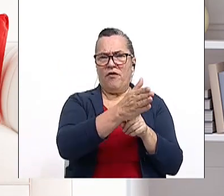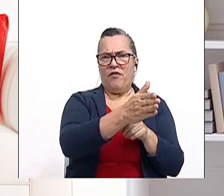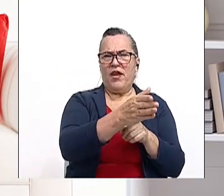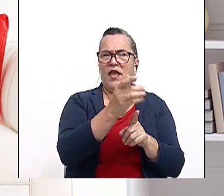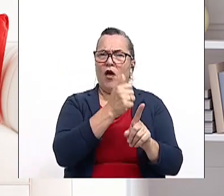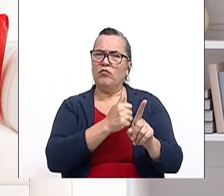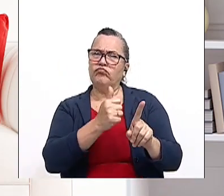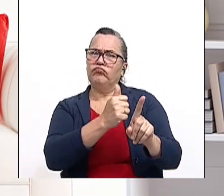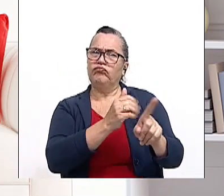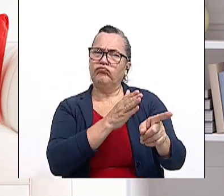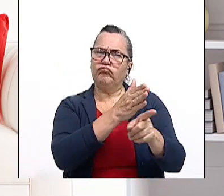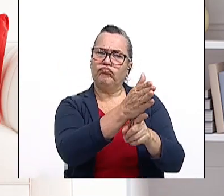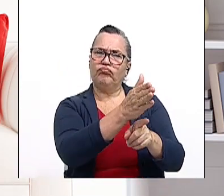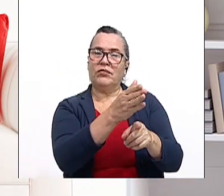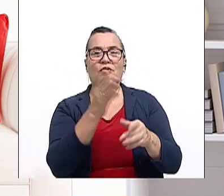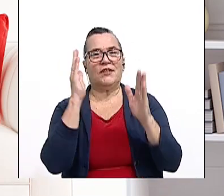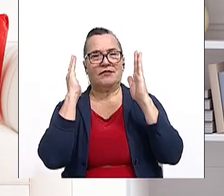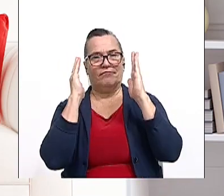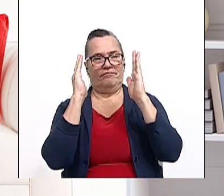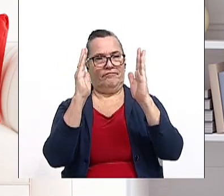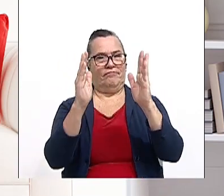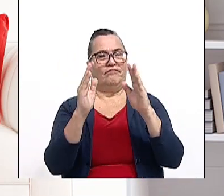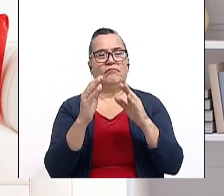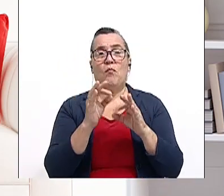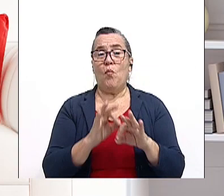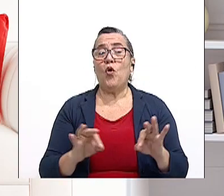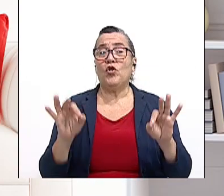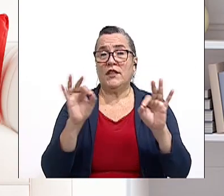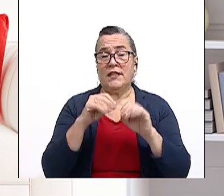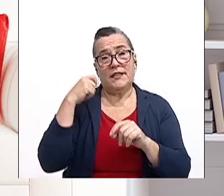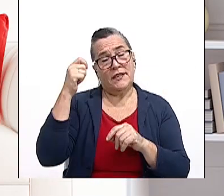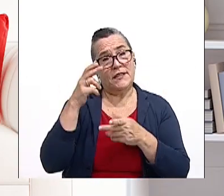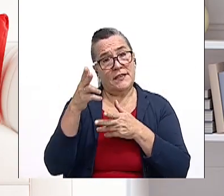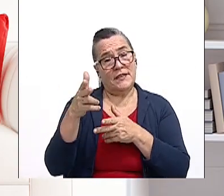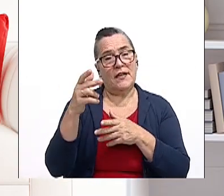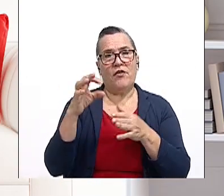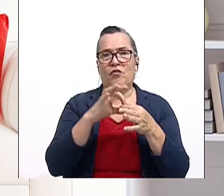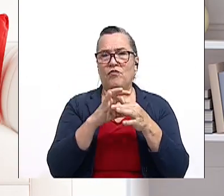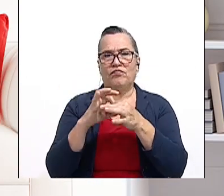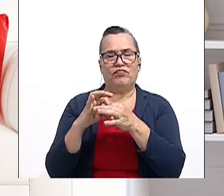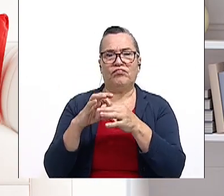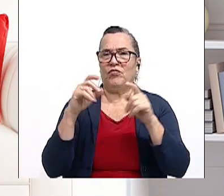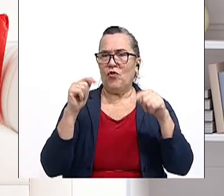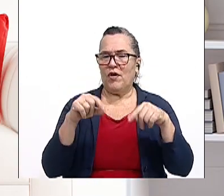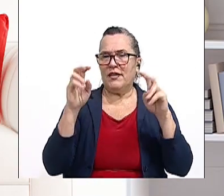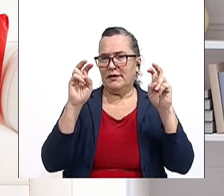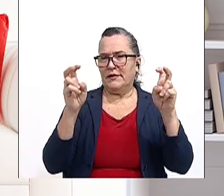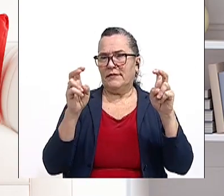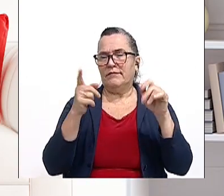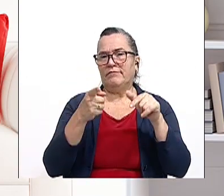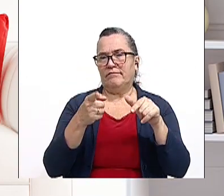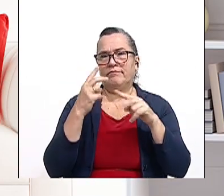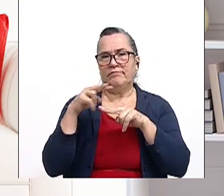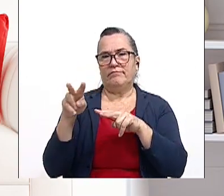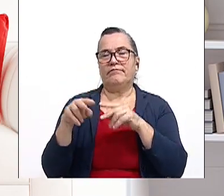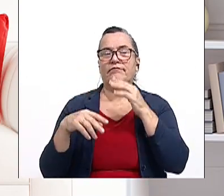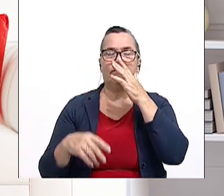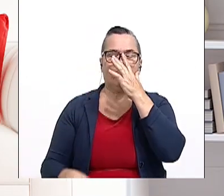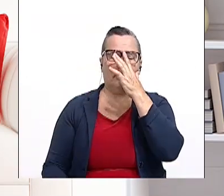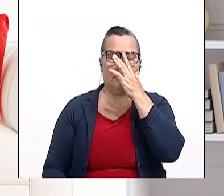pursue. So let's pay attention to a very important video related to this topic. Okay, so let's watch